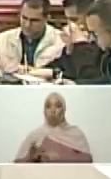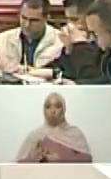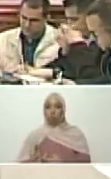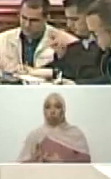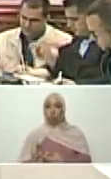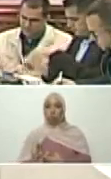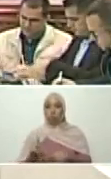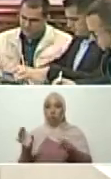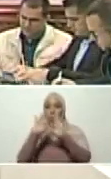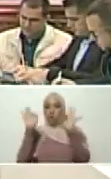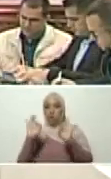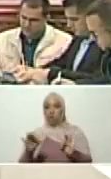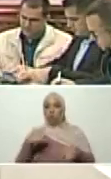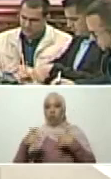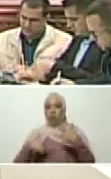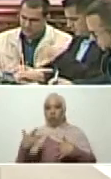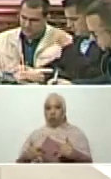formas de acción